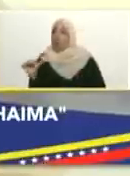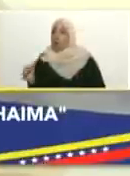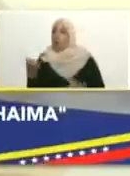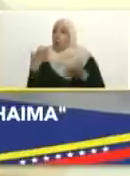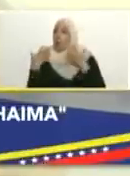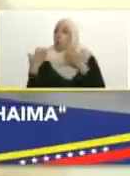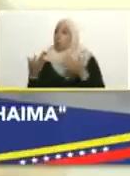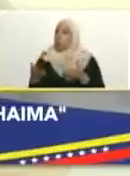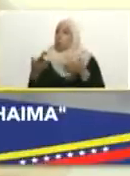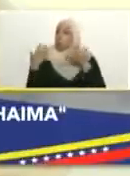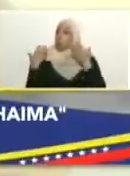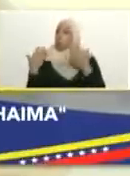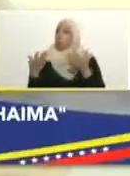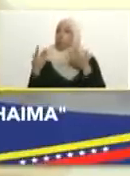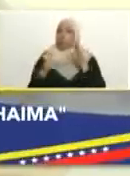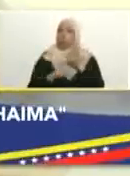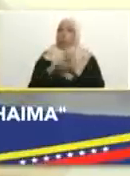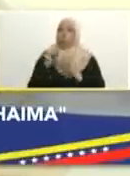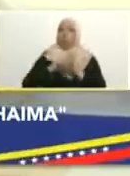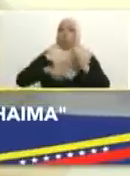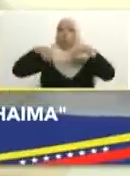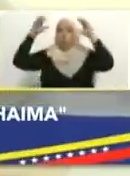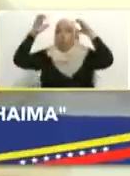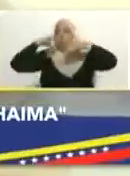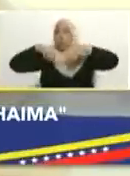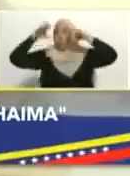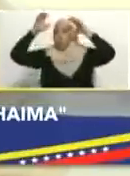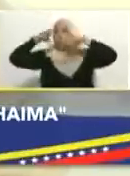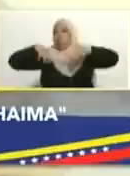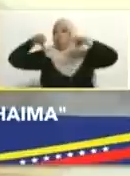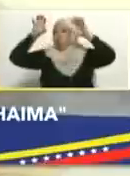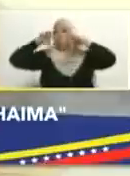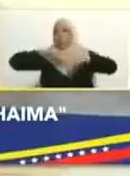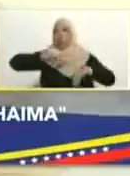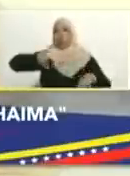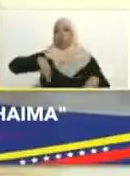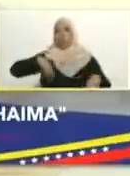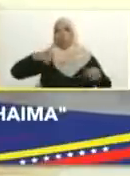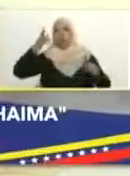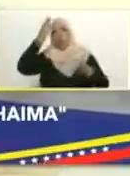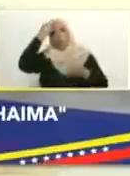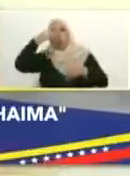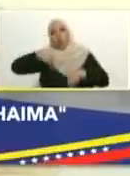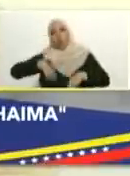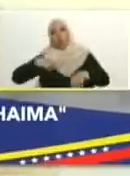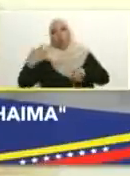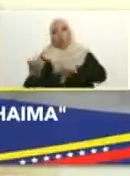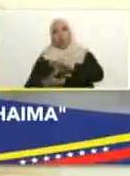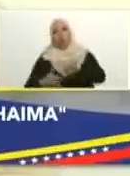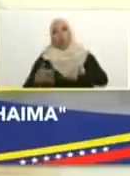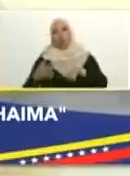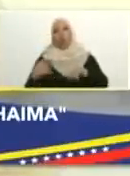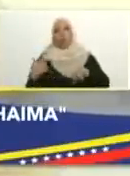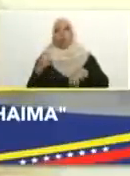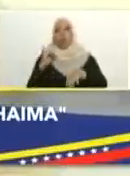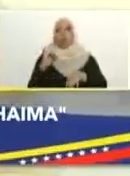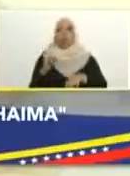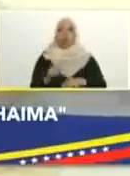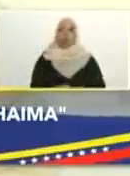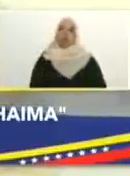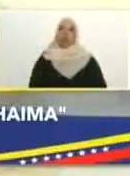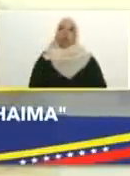temperaturas extremas, lluvias extremas, y nosotros tenemos que adaptarnos a esa crisis de cambio climático.